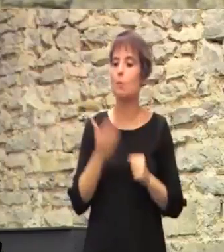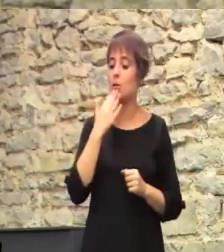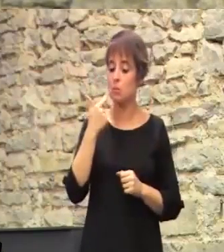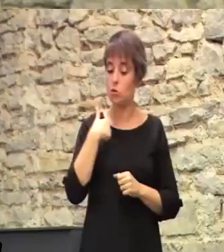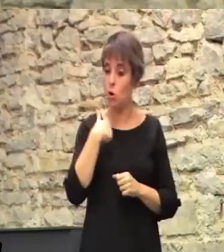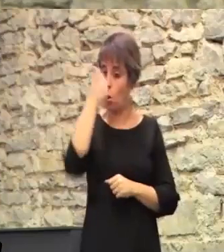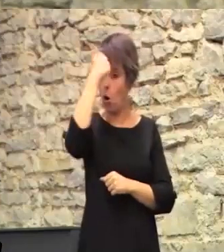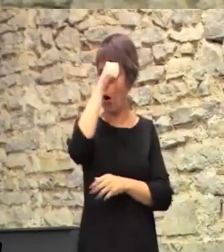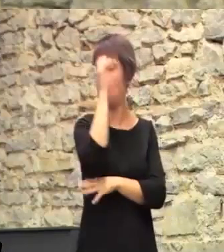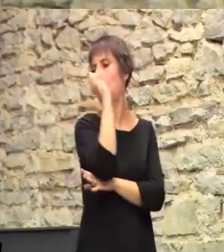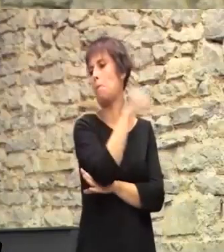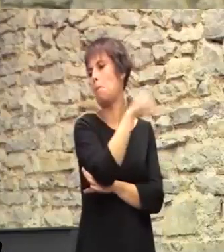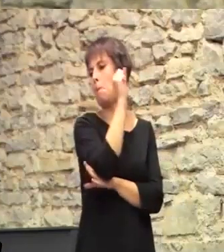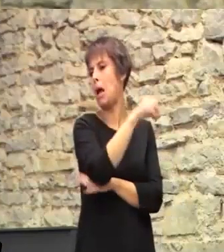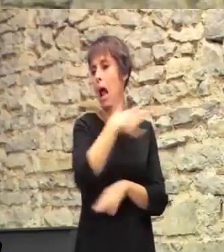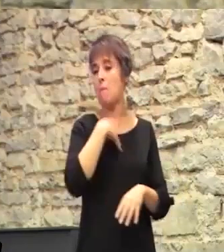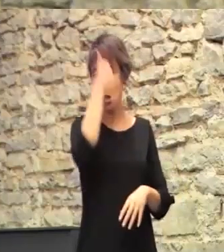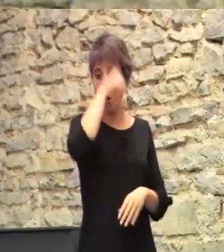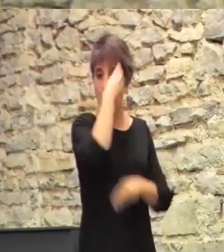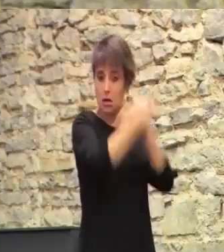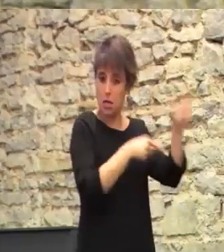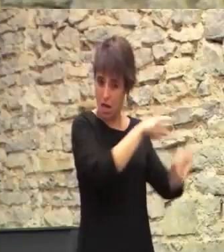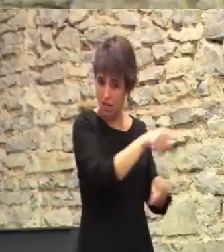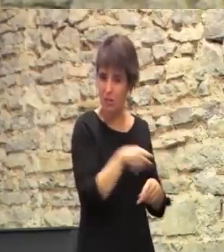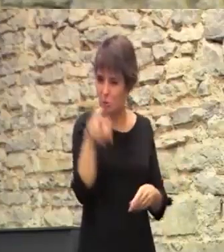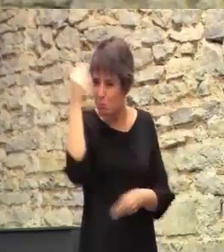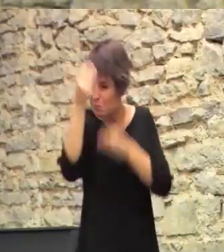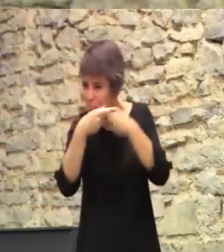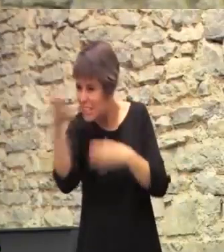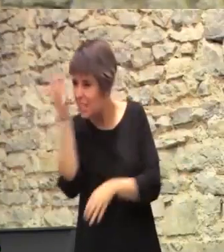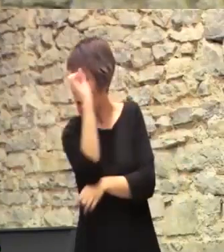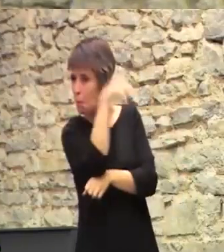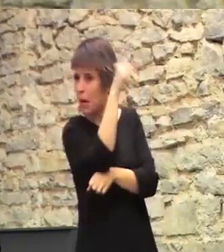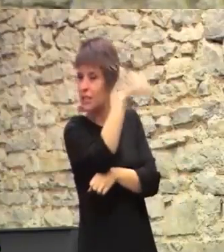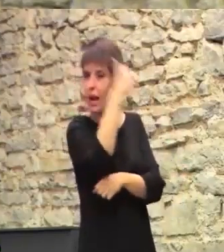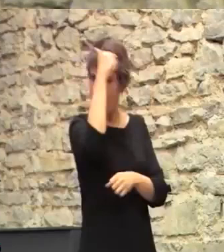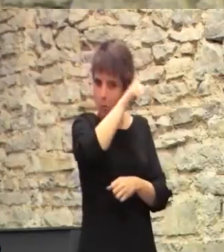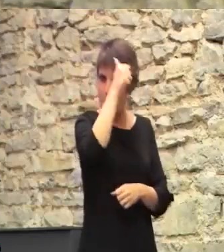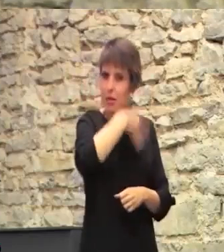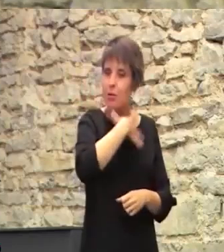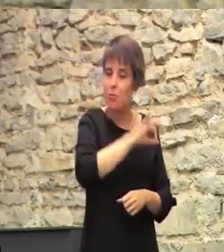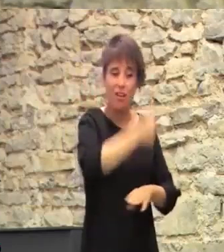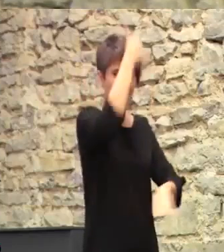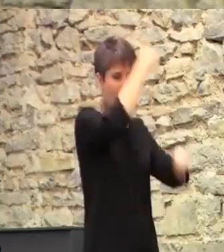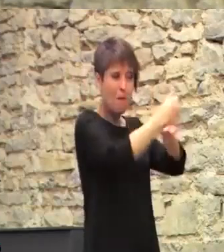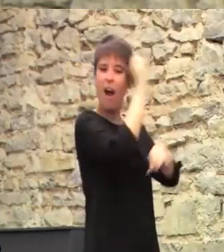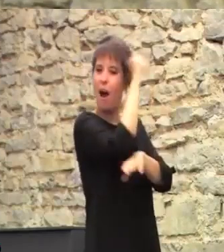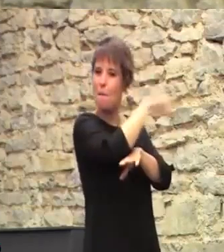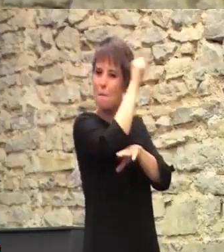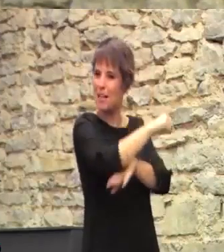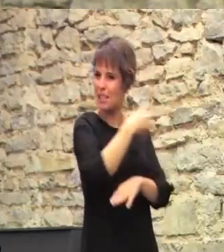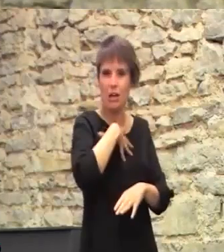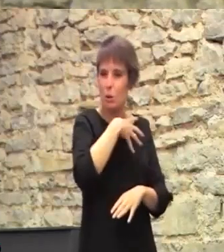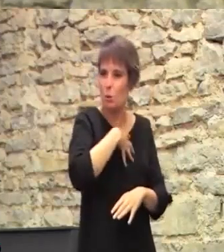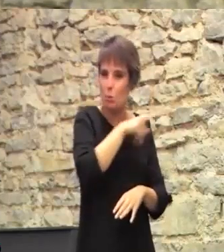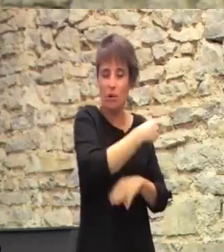paso de los hombres a mí no me interesa lo que hagan de verdad crees que puedes pasar de lo que el patriarca va insertado en